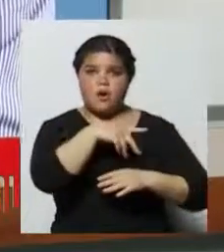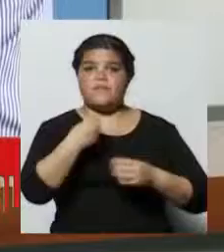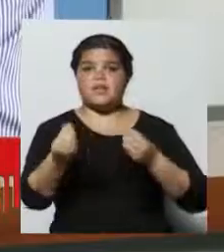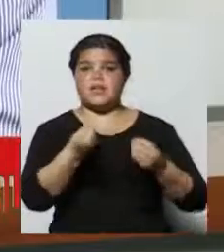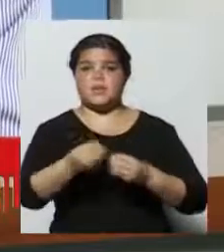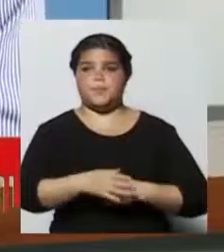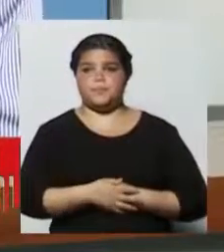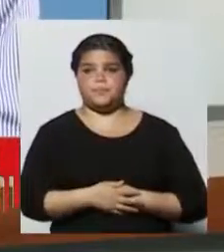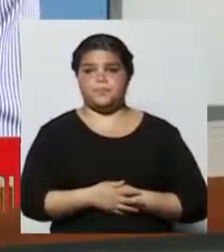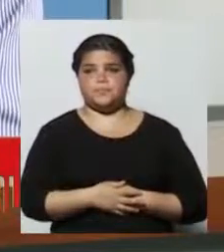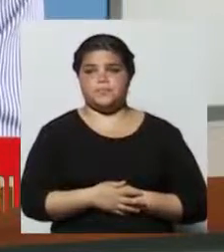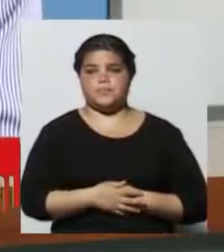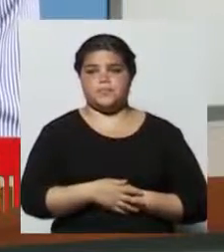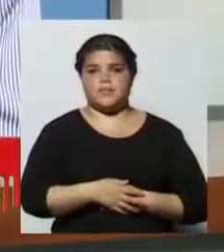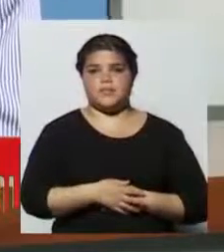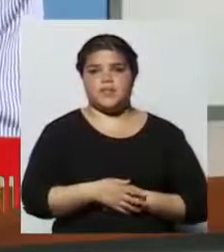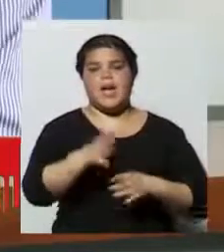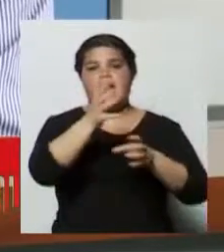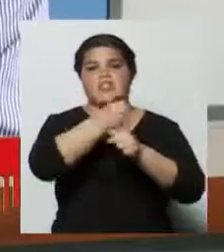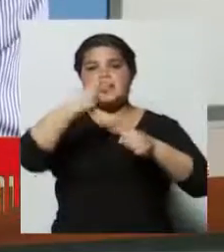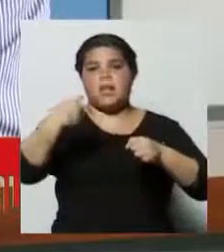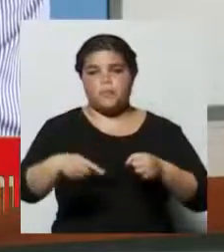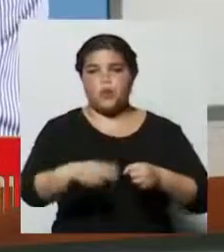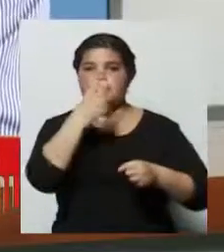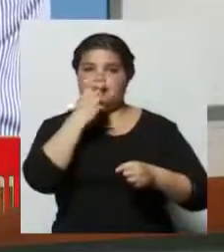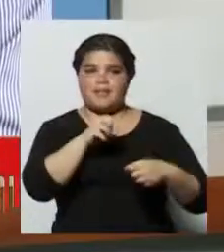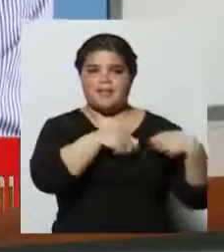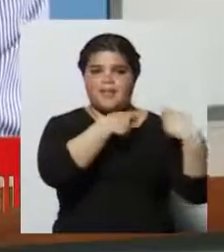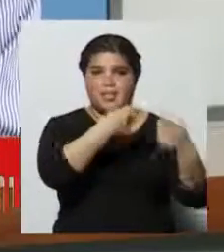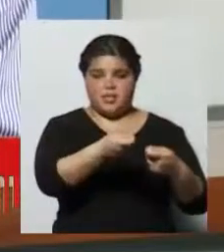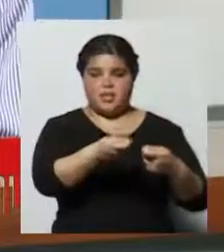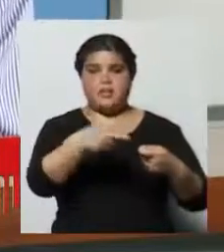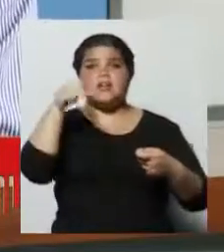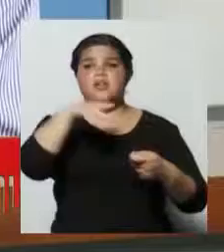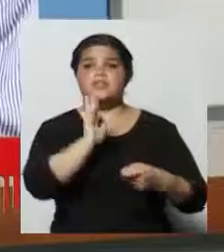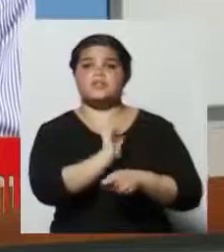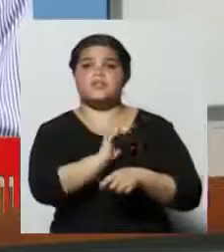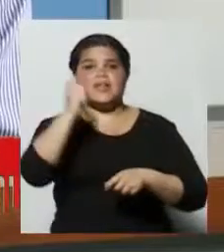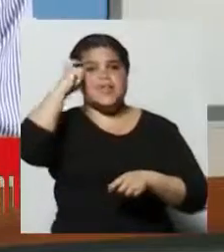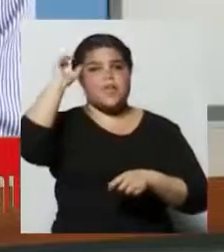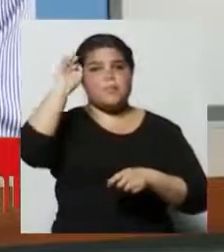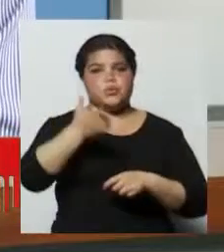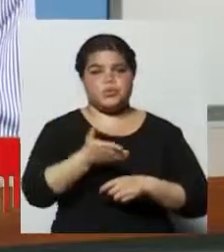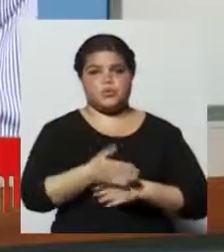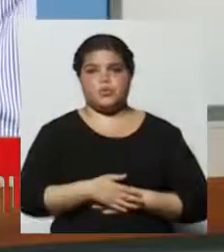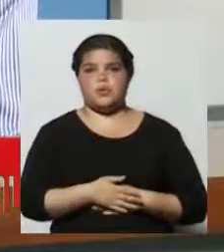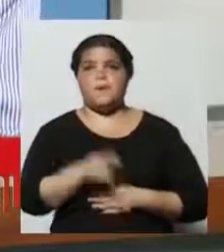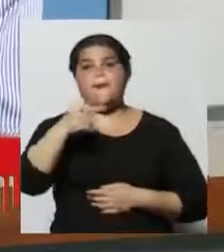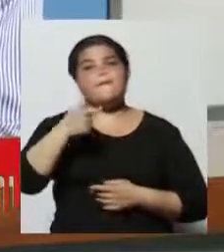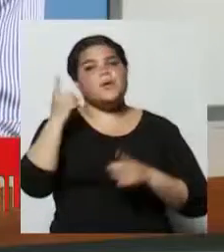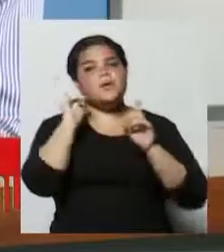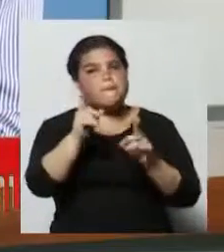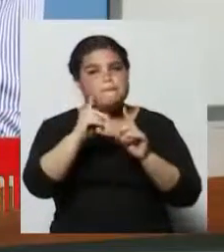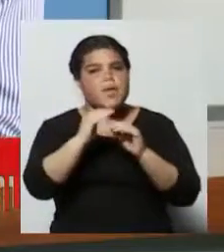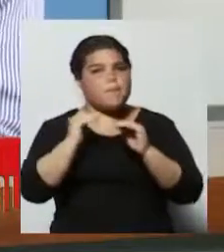destinados a transporte, energía, y hoy gracias a esta política de subsidio es un 10%, pero sigue siendo un monto muy alto y